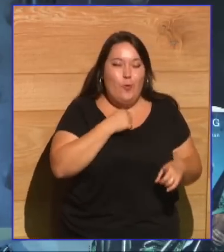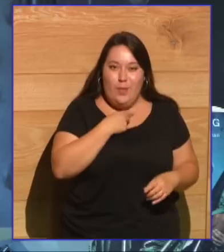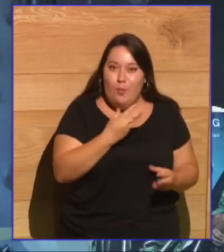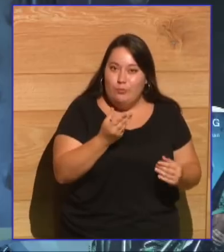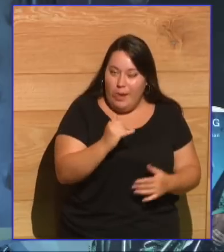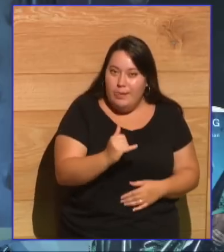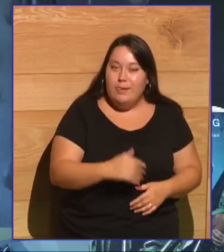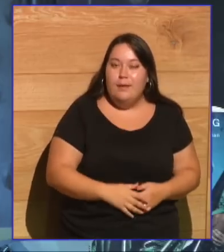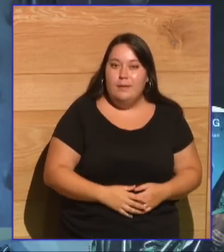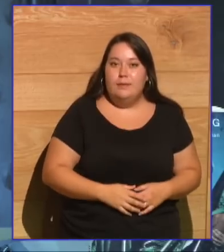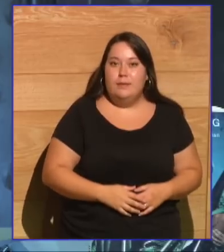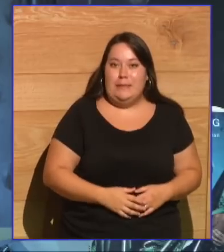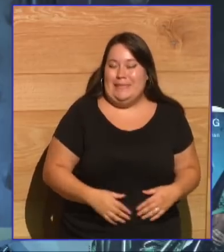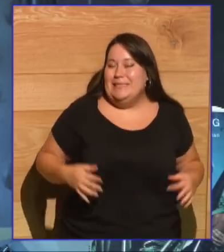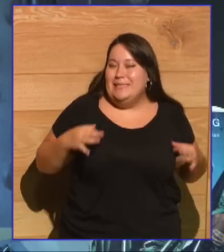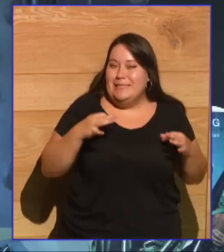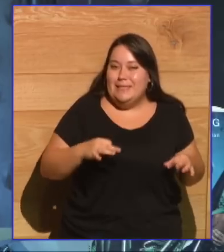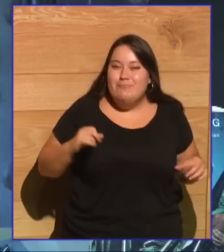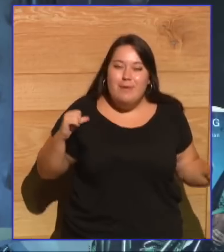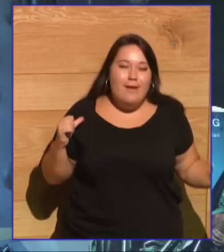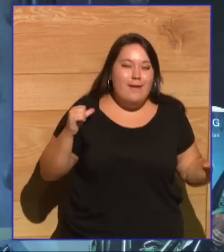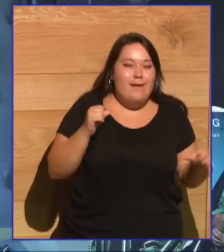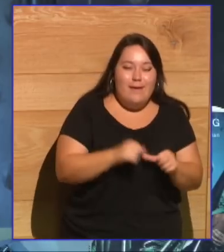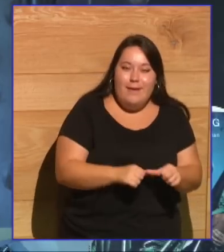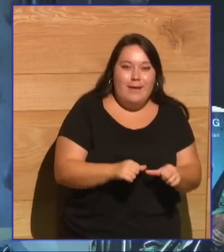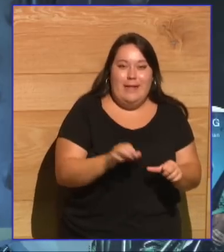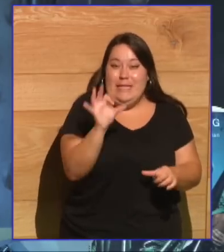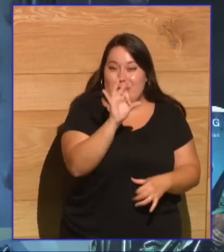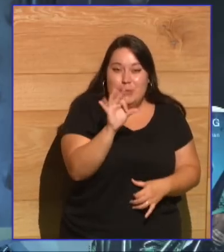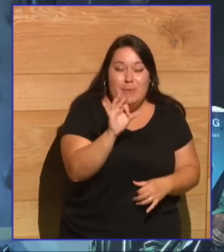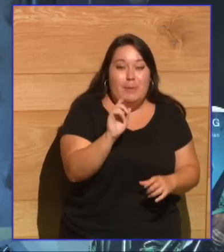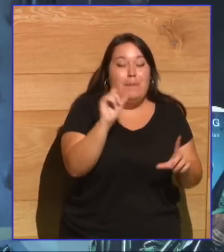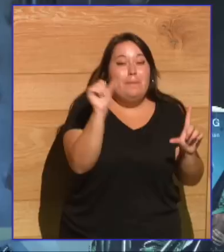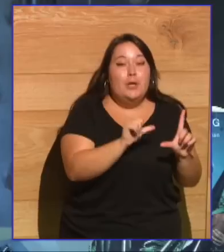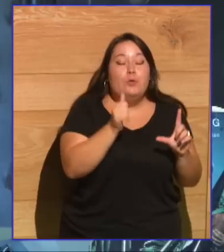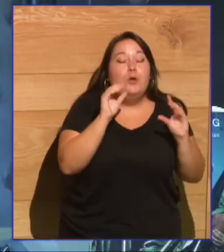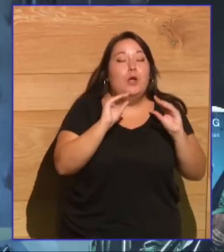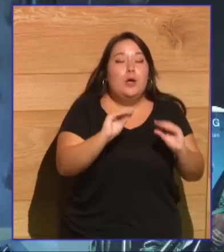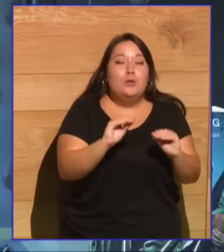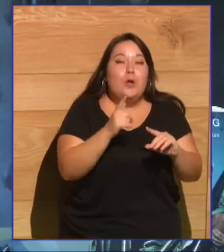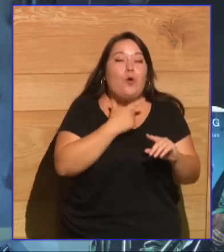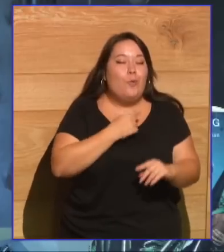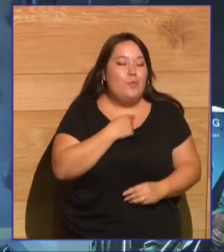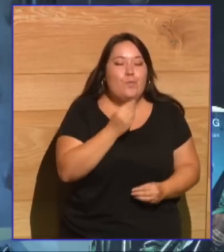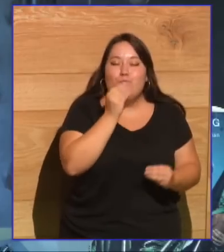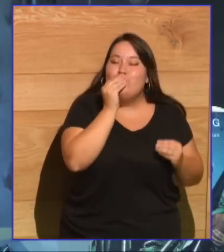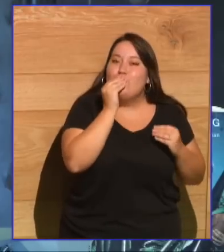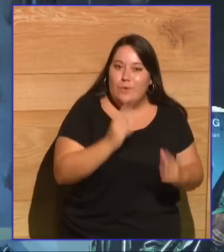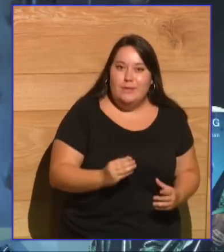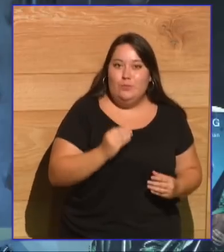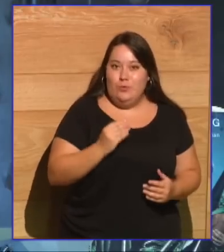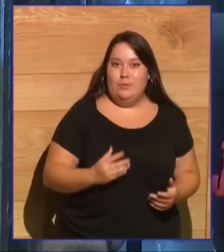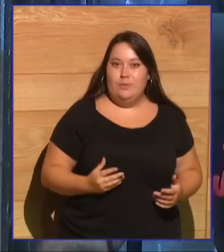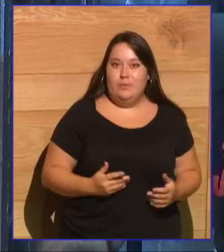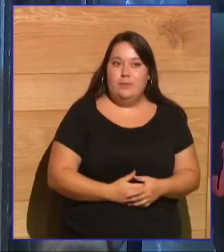que es algo que siempre triunfa todas las películas de spielberg es muy bueno con la comedia hasta